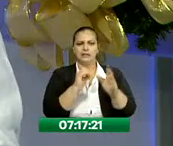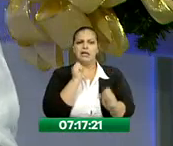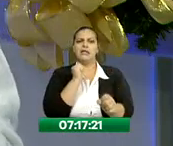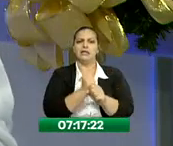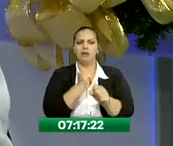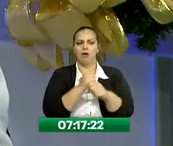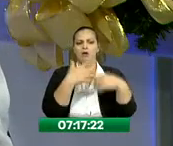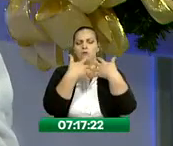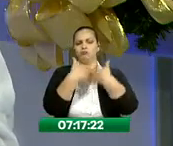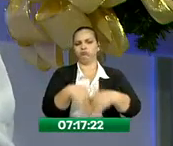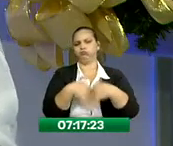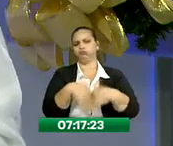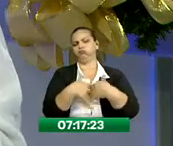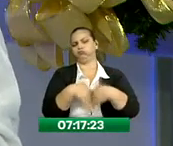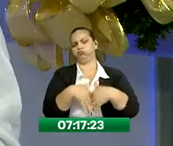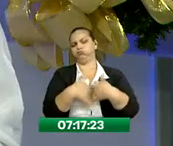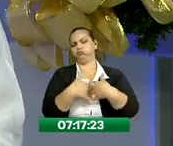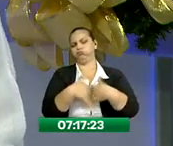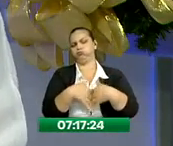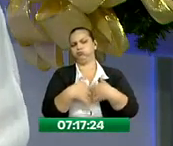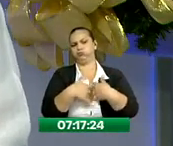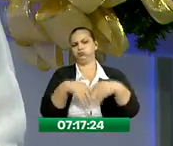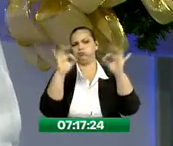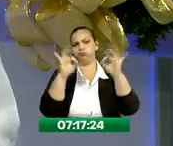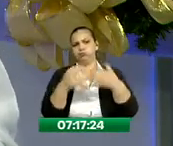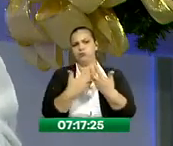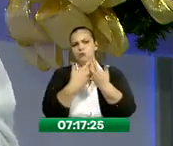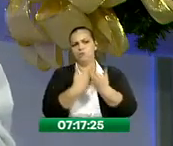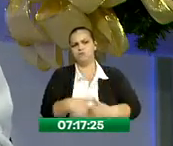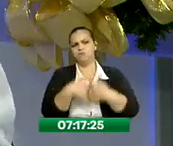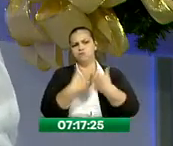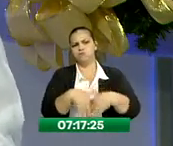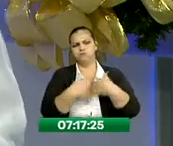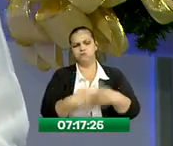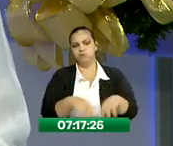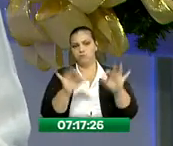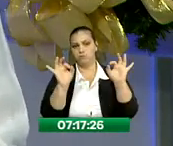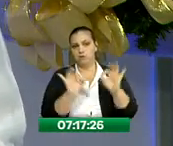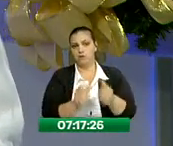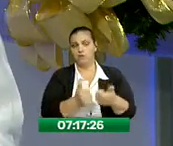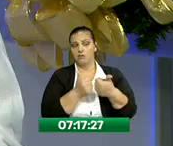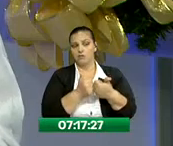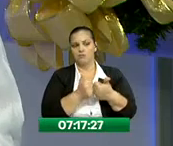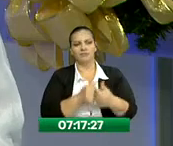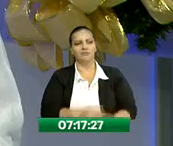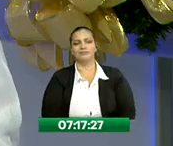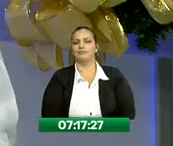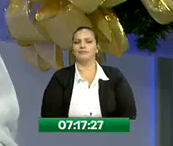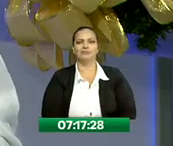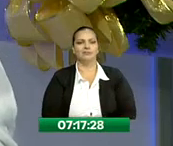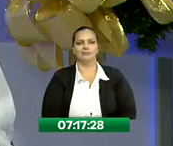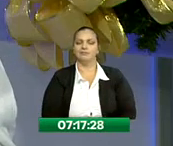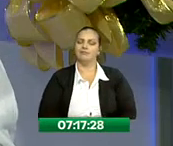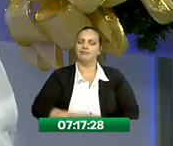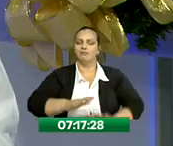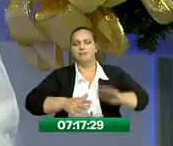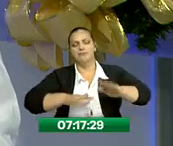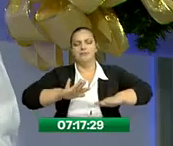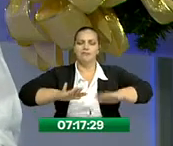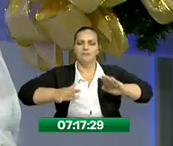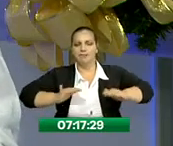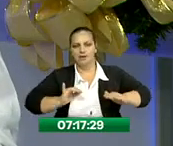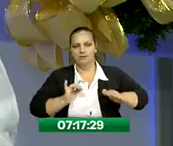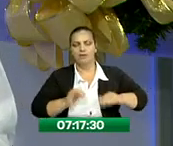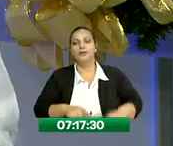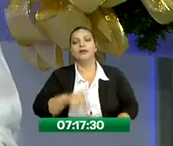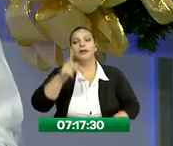como quisiéramos, y son los temas que se están arreglando. Hay una que no está funcionando, que es la de Quijos, y otra que está en su